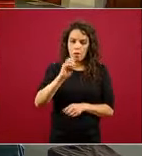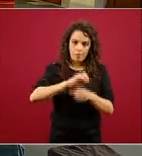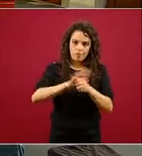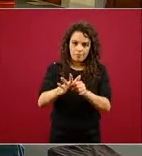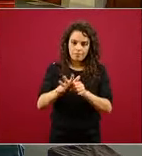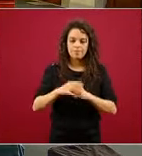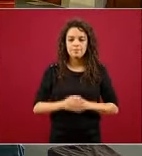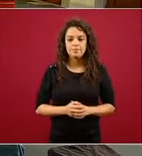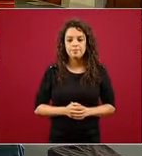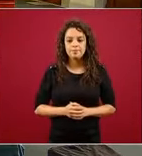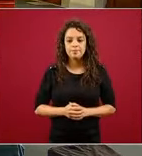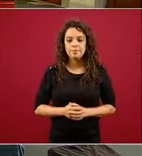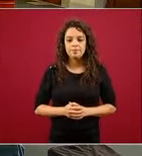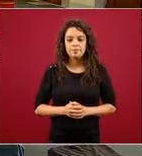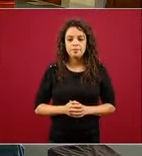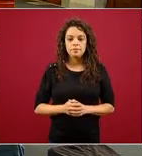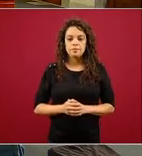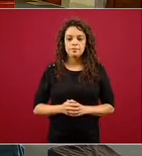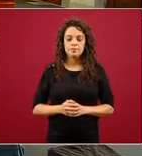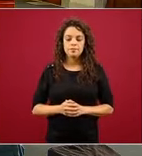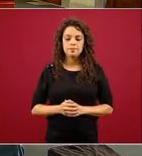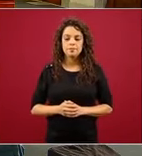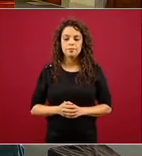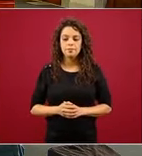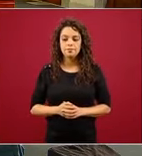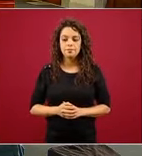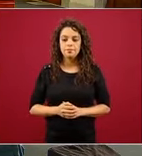siguiente? Gracias.